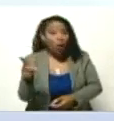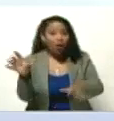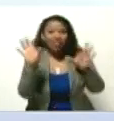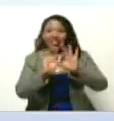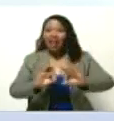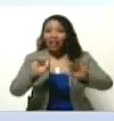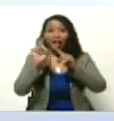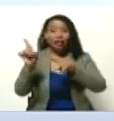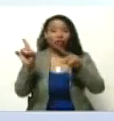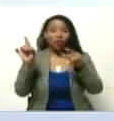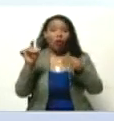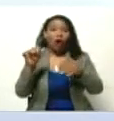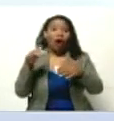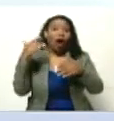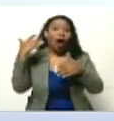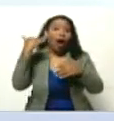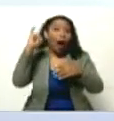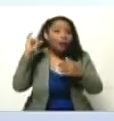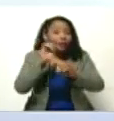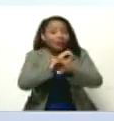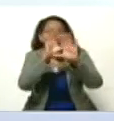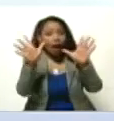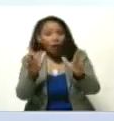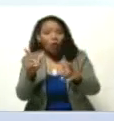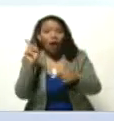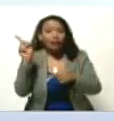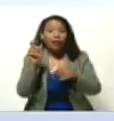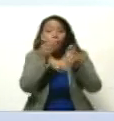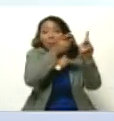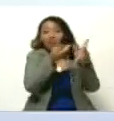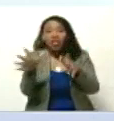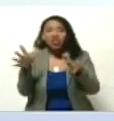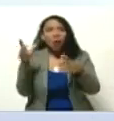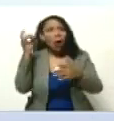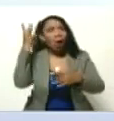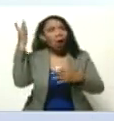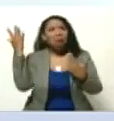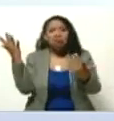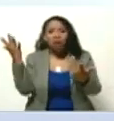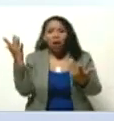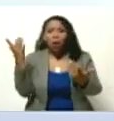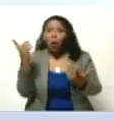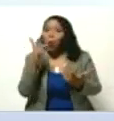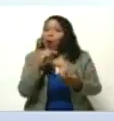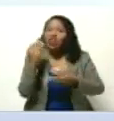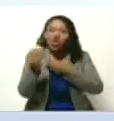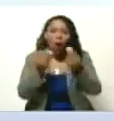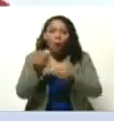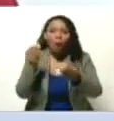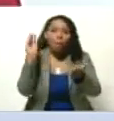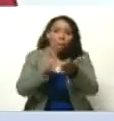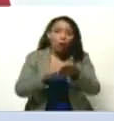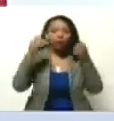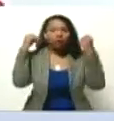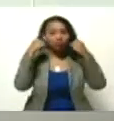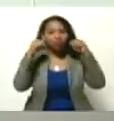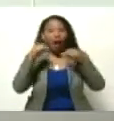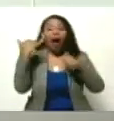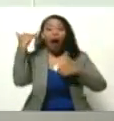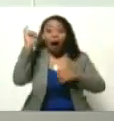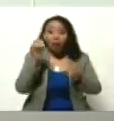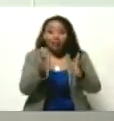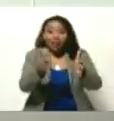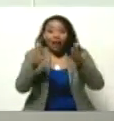mayor sentido. Sería una planificación en el aire, ¿ven? No tendríamos cómo ponerla en práctica. Entonces hay que ganar